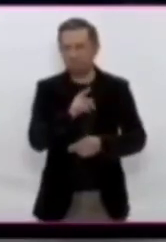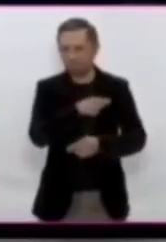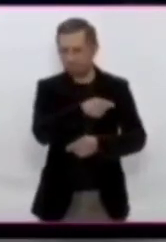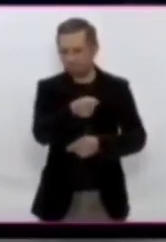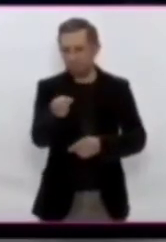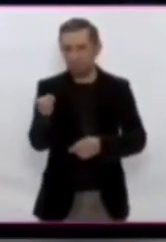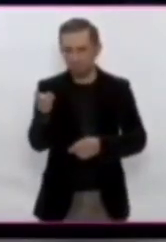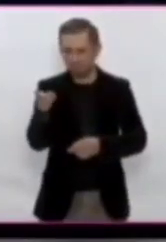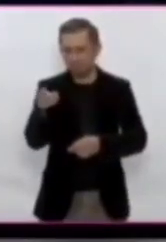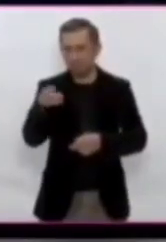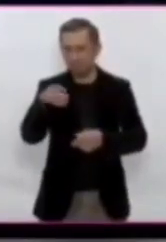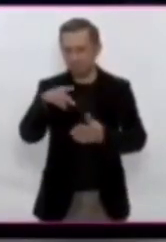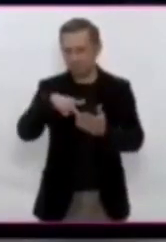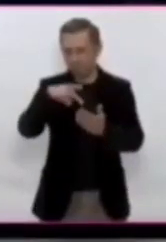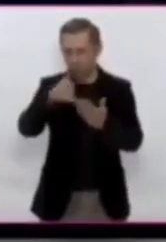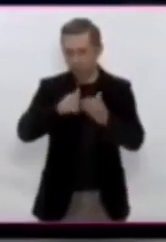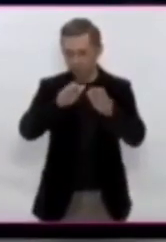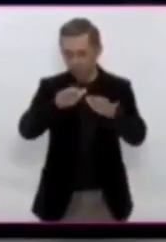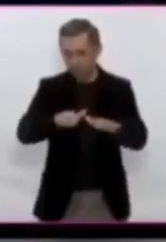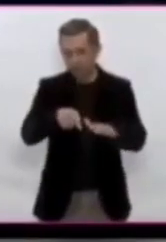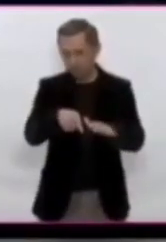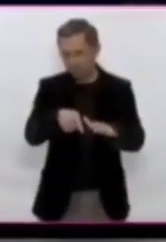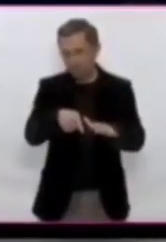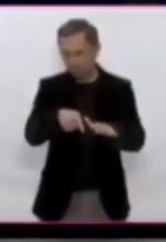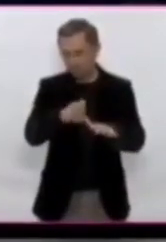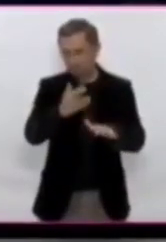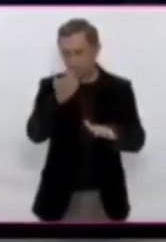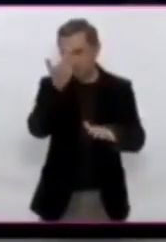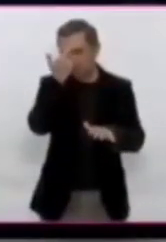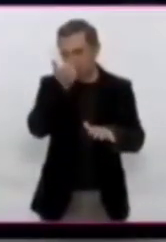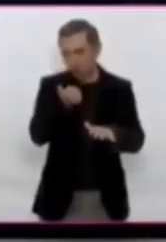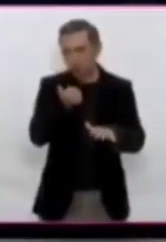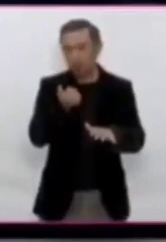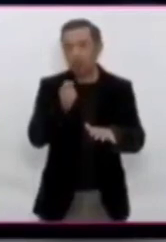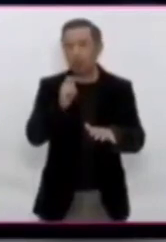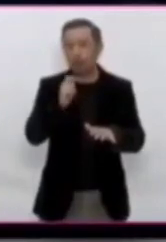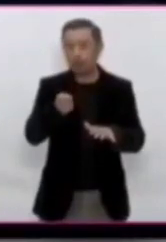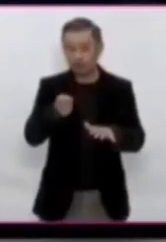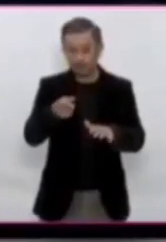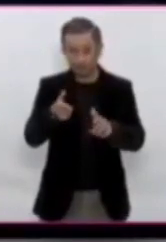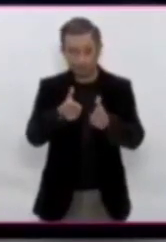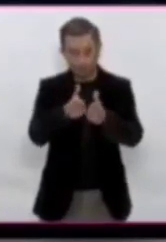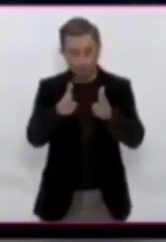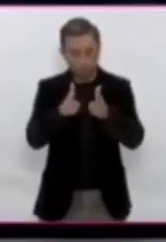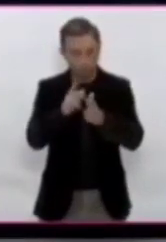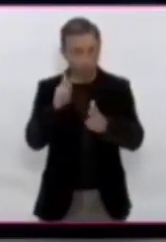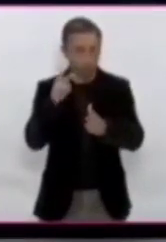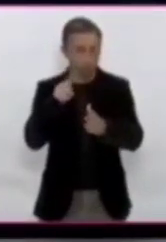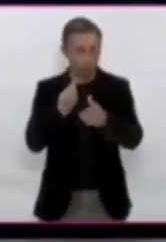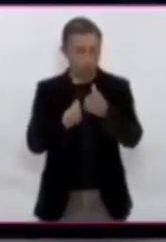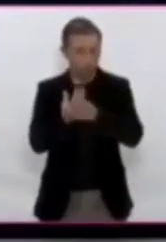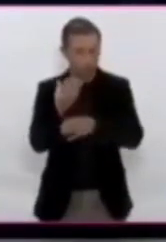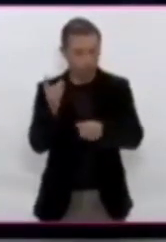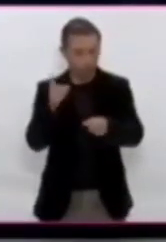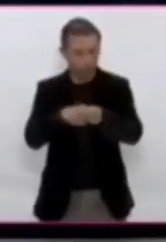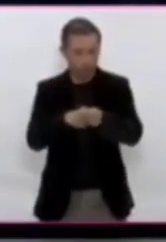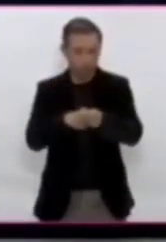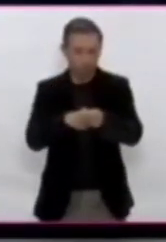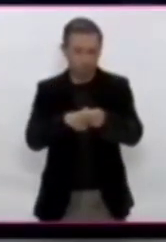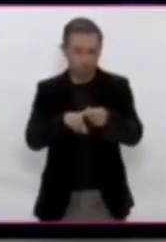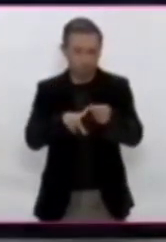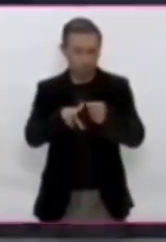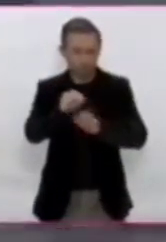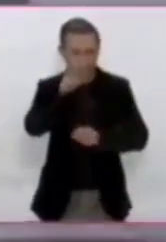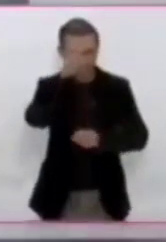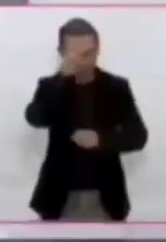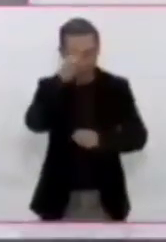el sentido del proyecto en no acompañar el otorgamiento del registro. ¿Alguna otra